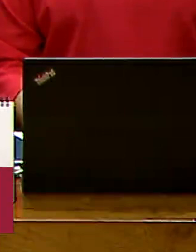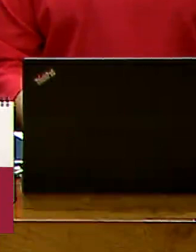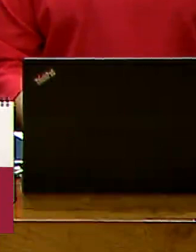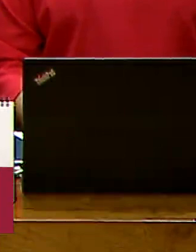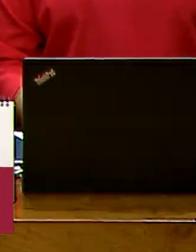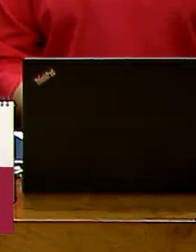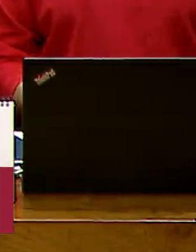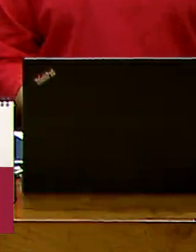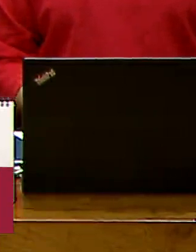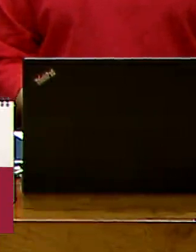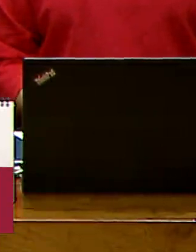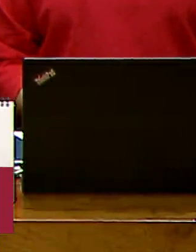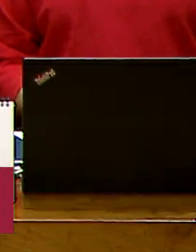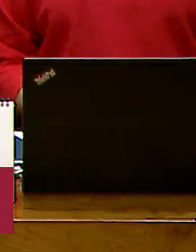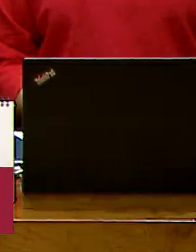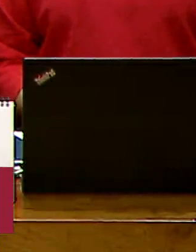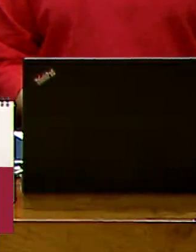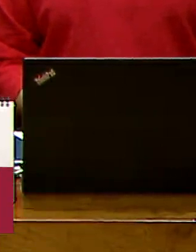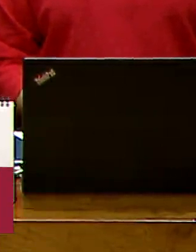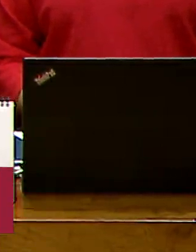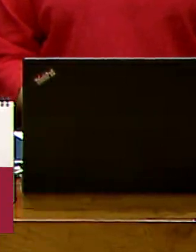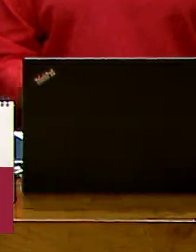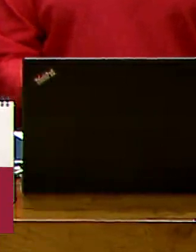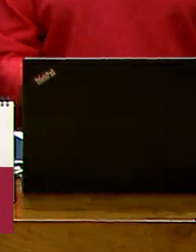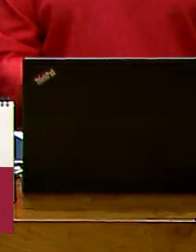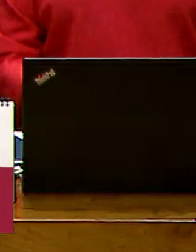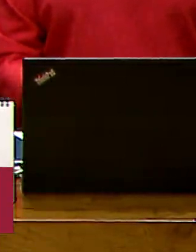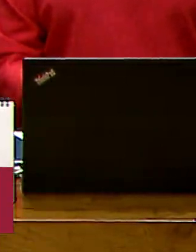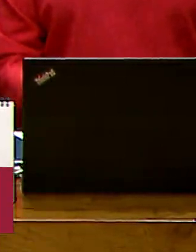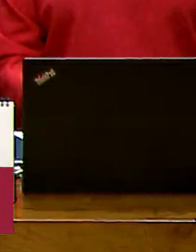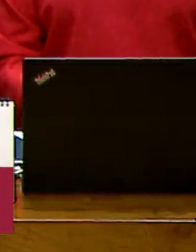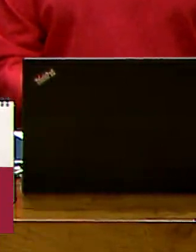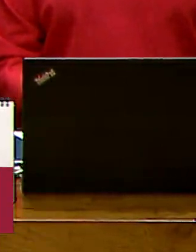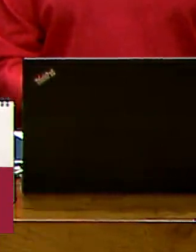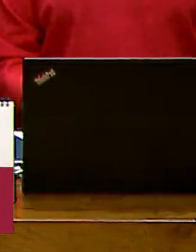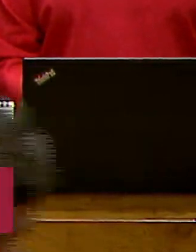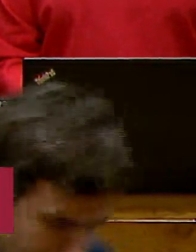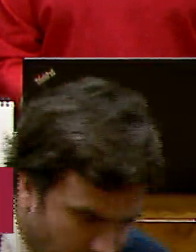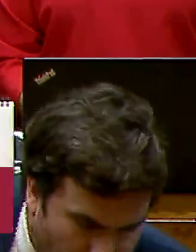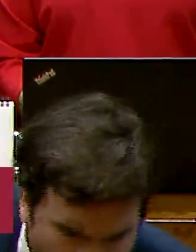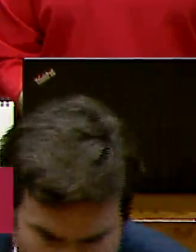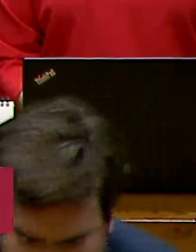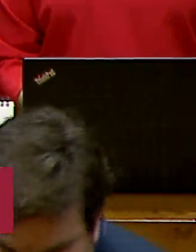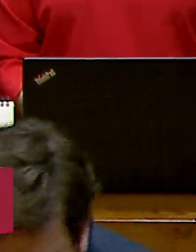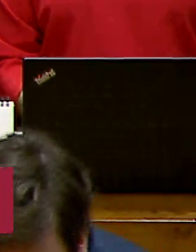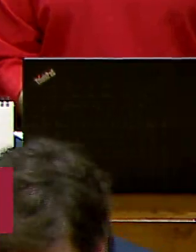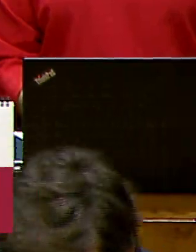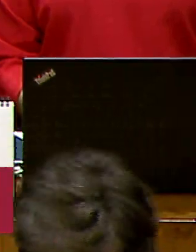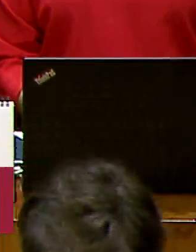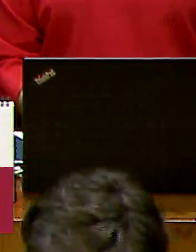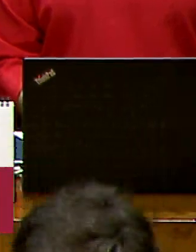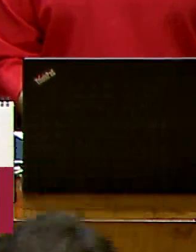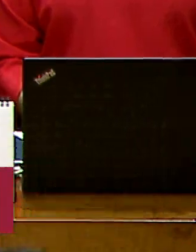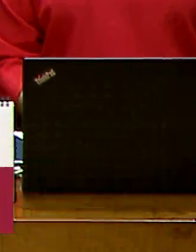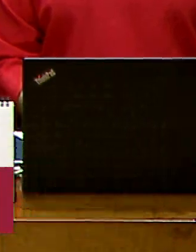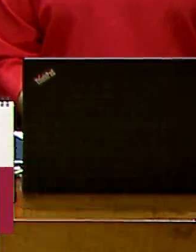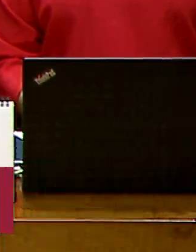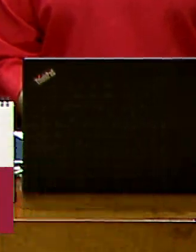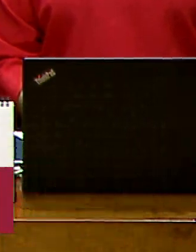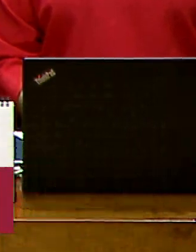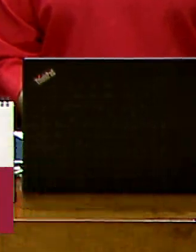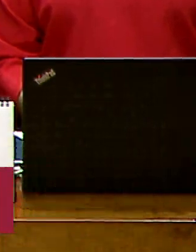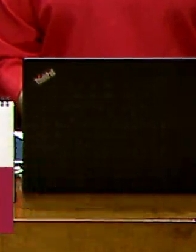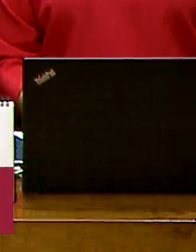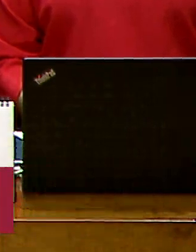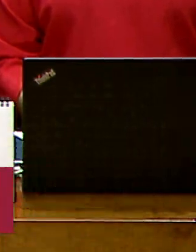los entregamos a cada uno de sus correos o por la vía electrónica más expedita y más segura para que ustedes lo tengan